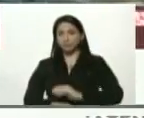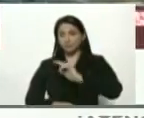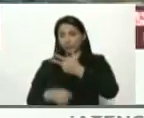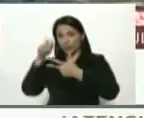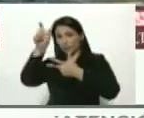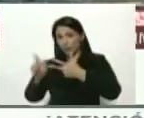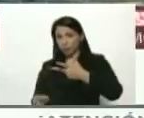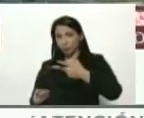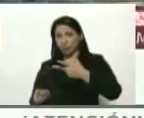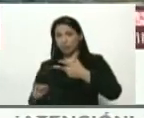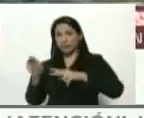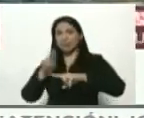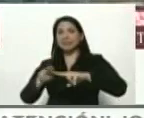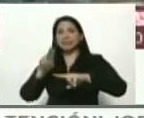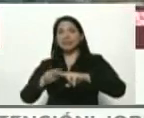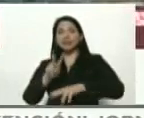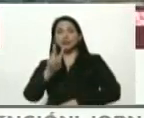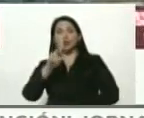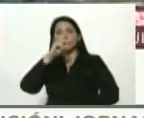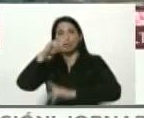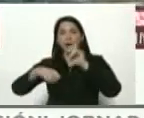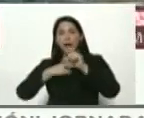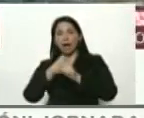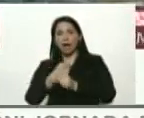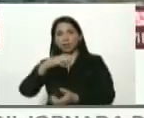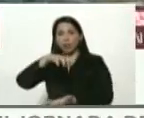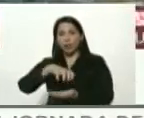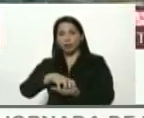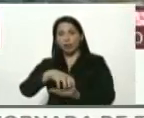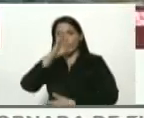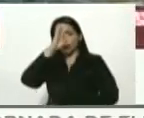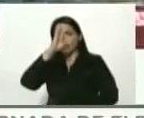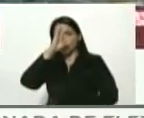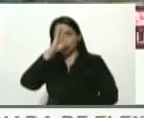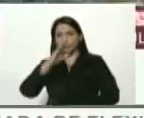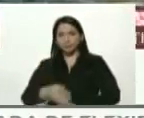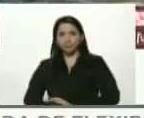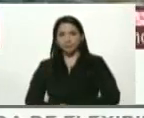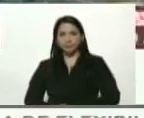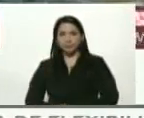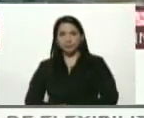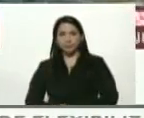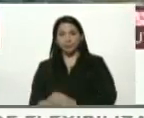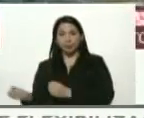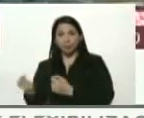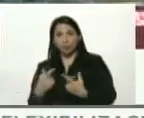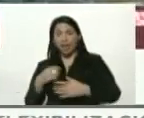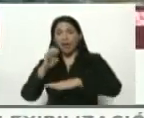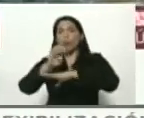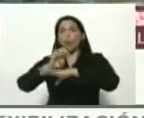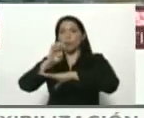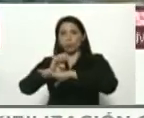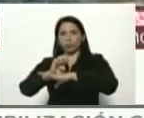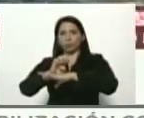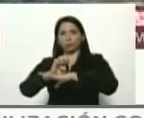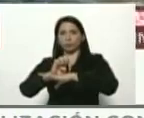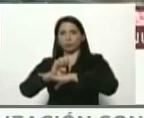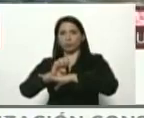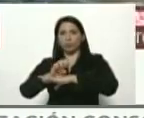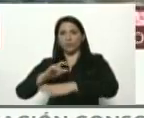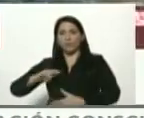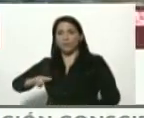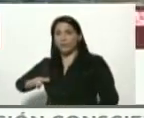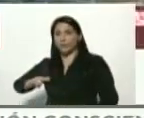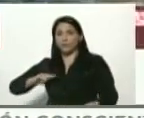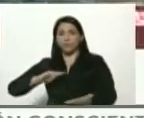caso es una niña de 2 años de edad del estado Barinas, procedente de Ecuador, en el vuelo